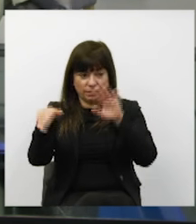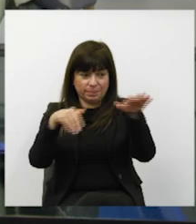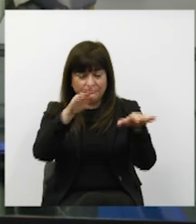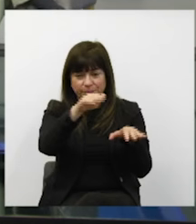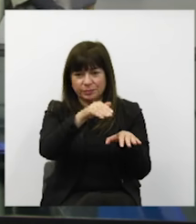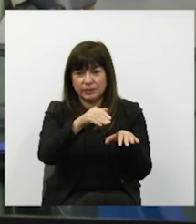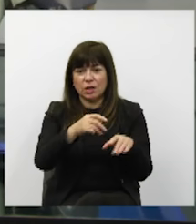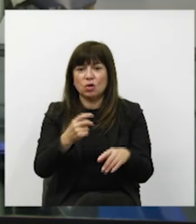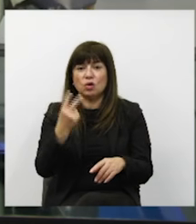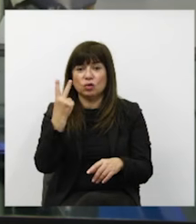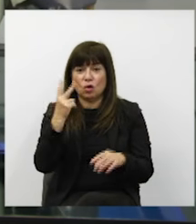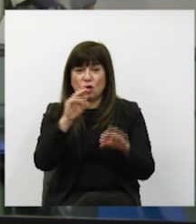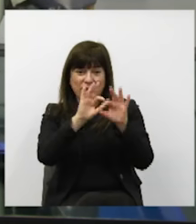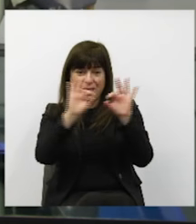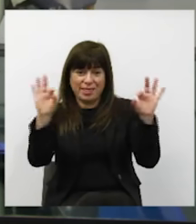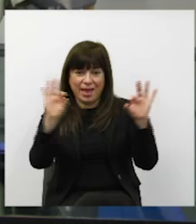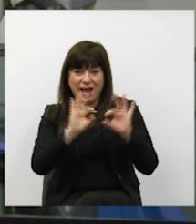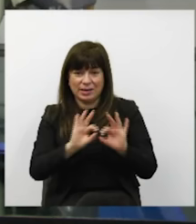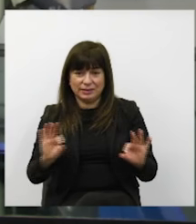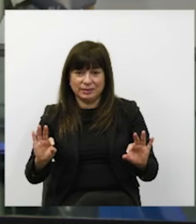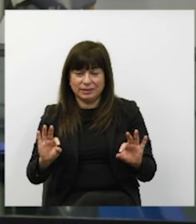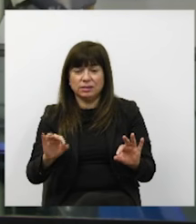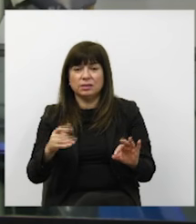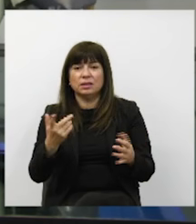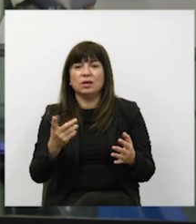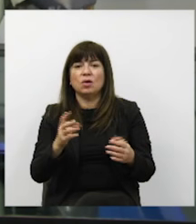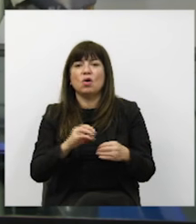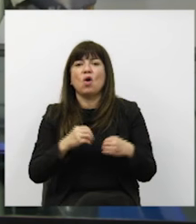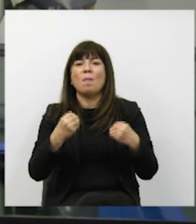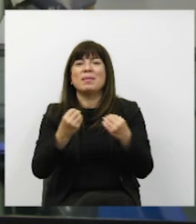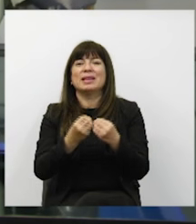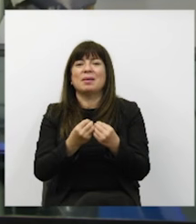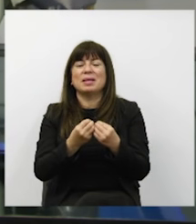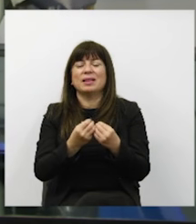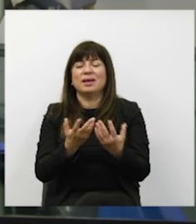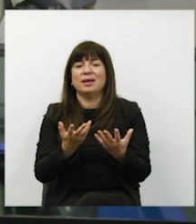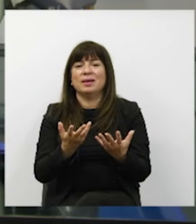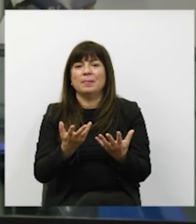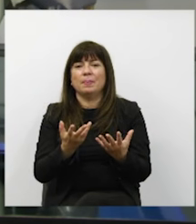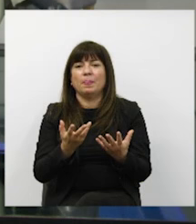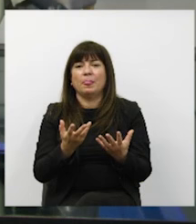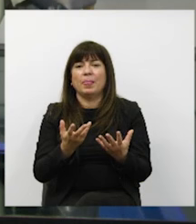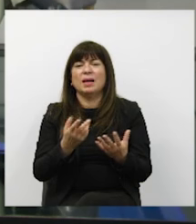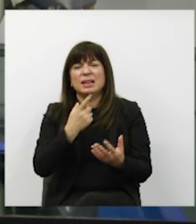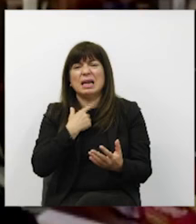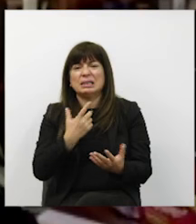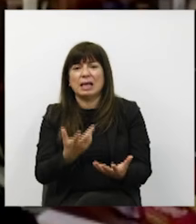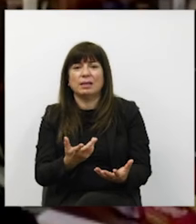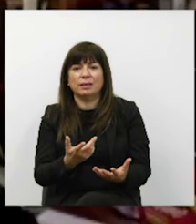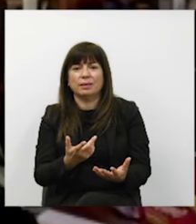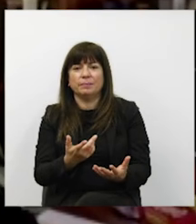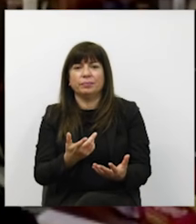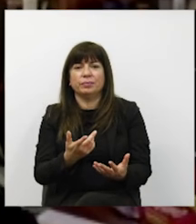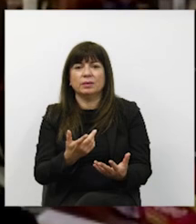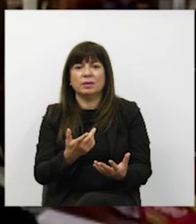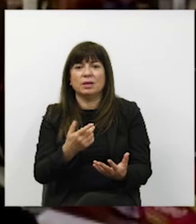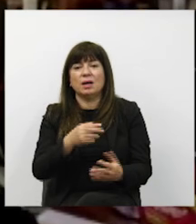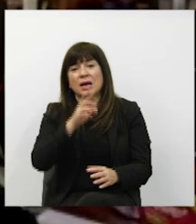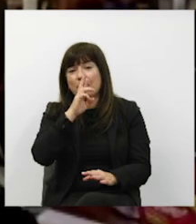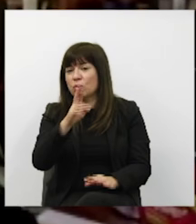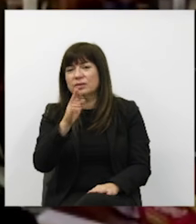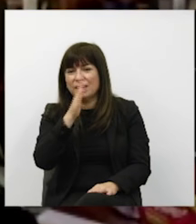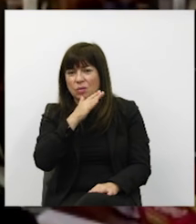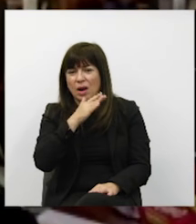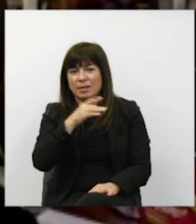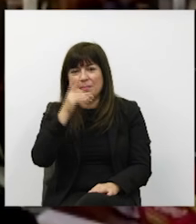Quiero lanzar dos ideas que no están completamente fuera de la caja, pero que son interesantes, que yo no tengo la respuesta,